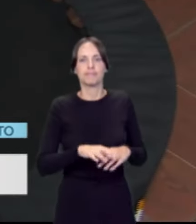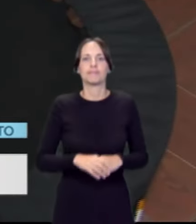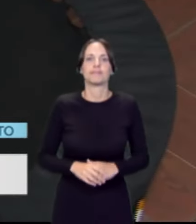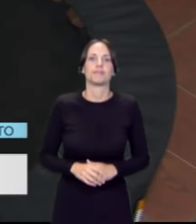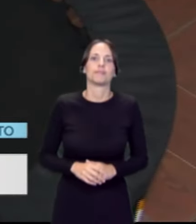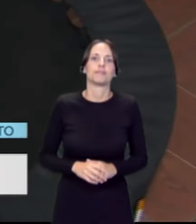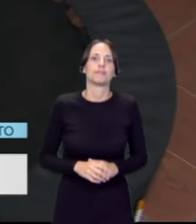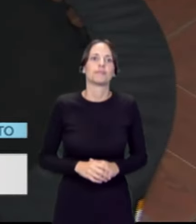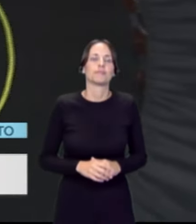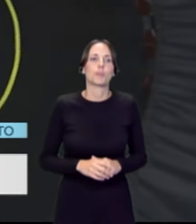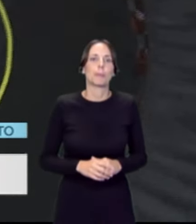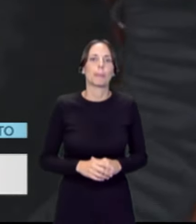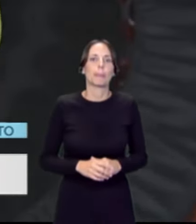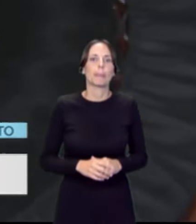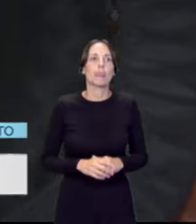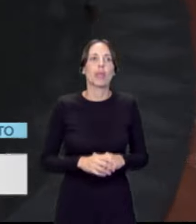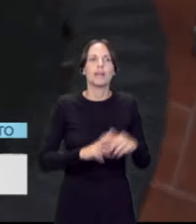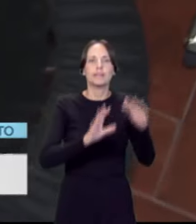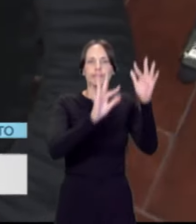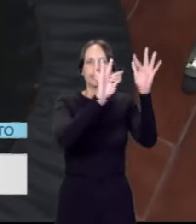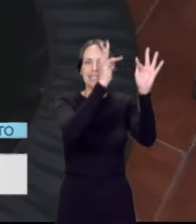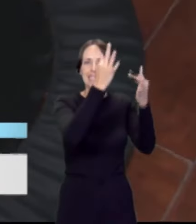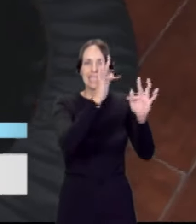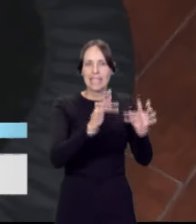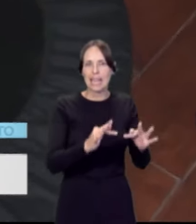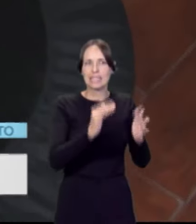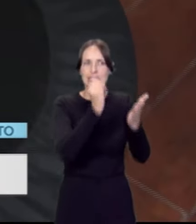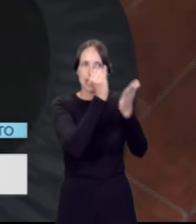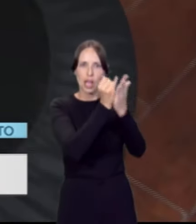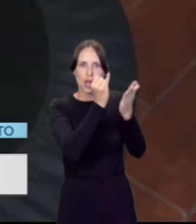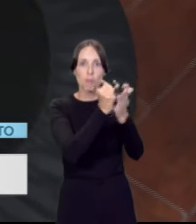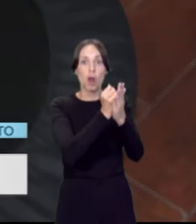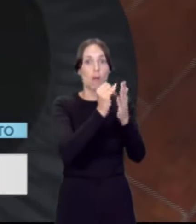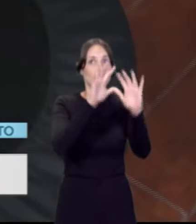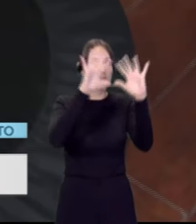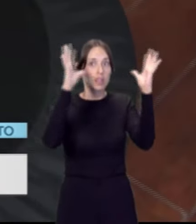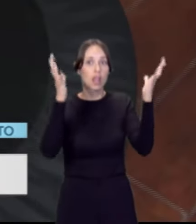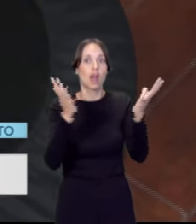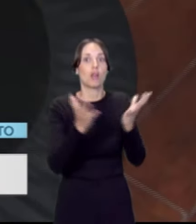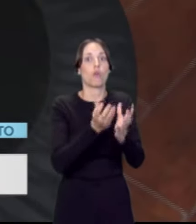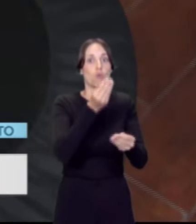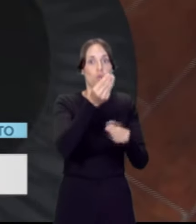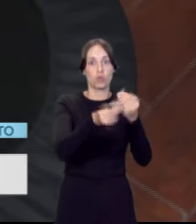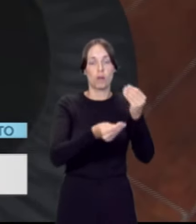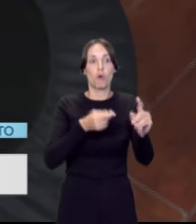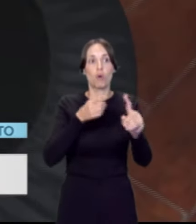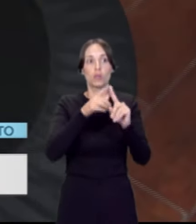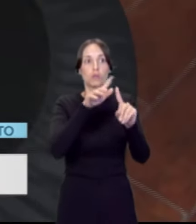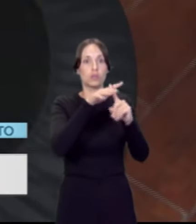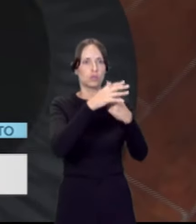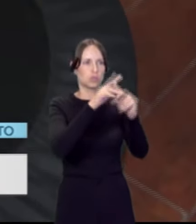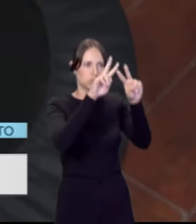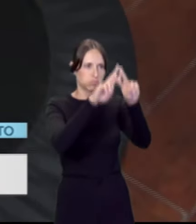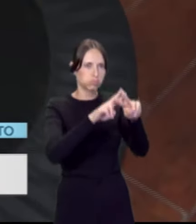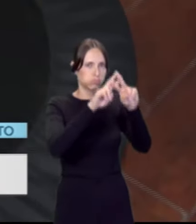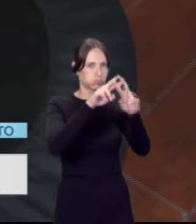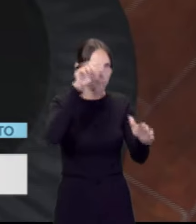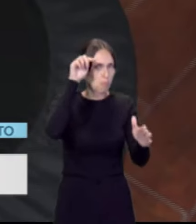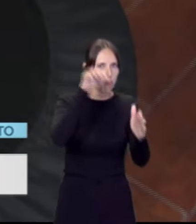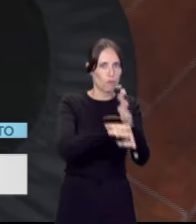Utilizamos test y cuestionarios internacionales en donde nos permite analizar la situación de manera exhaustiva.